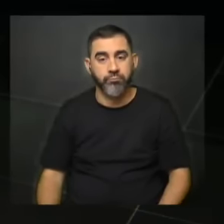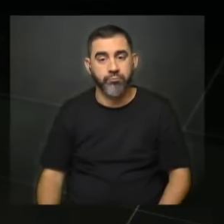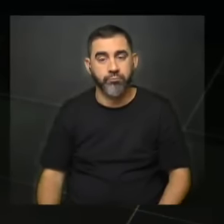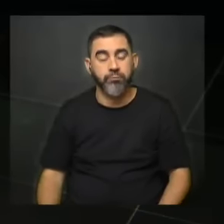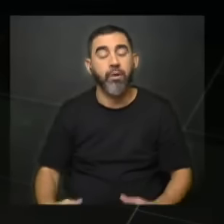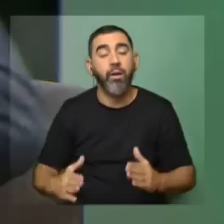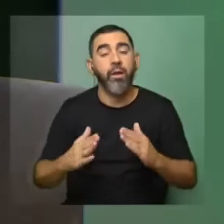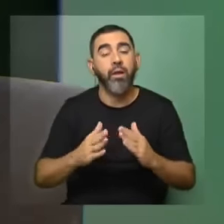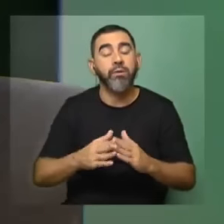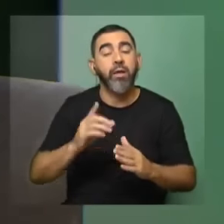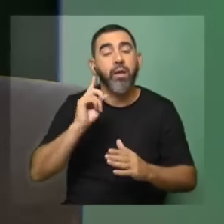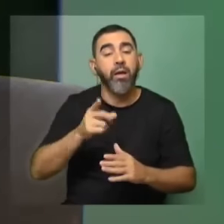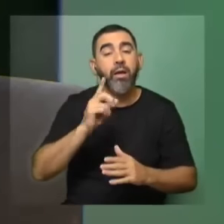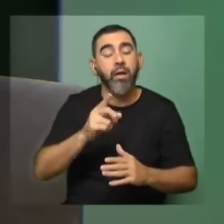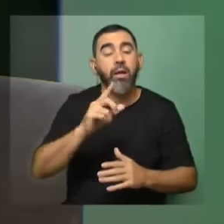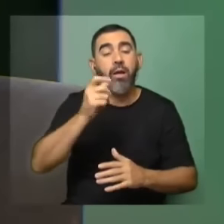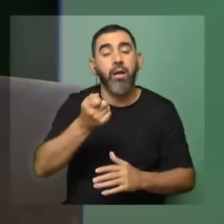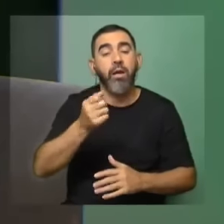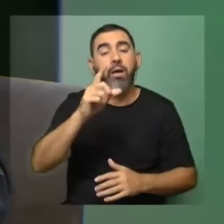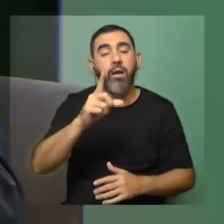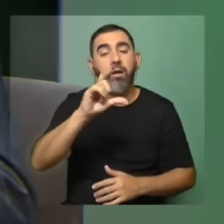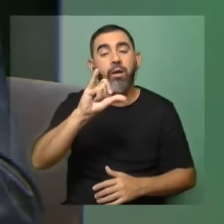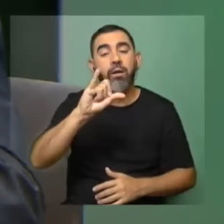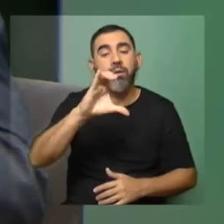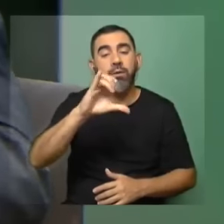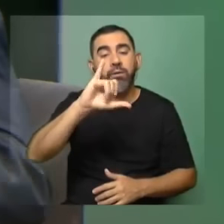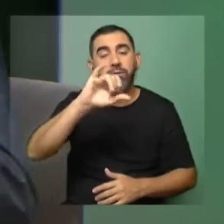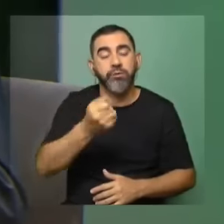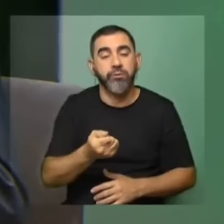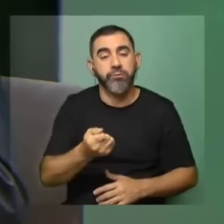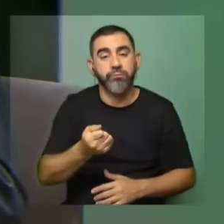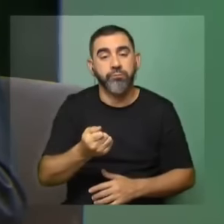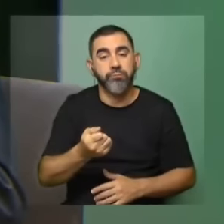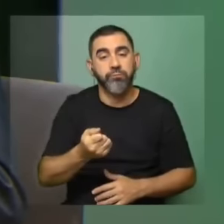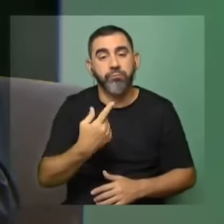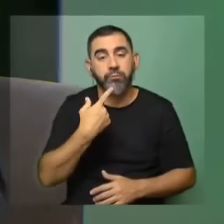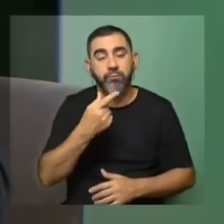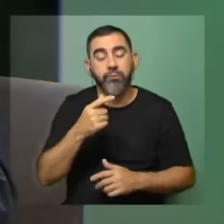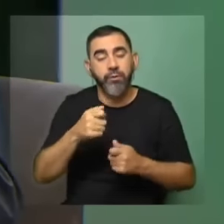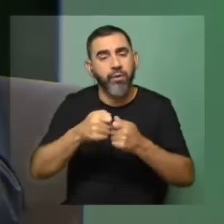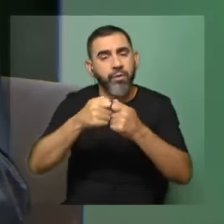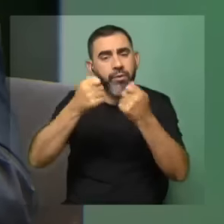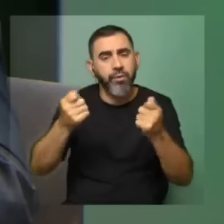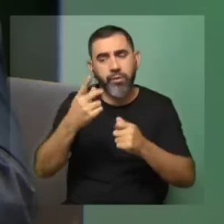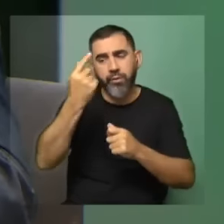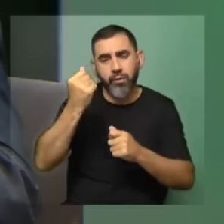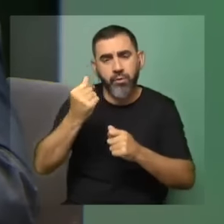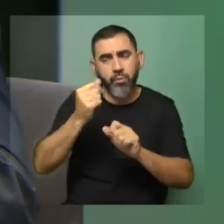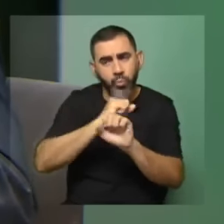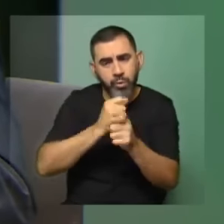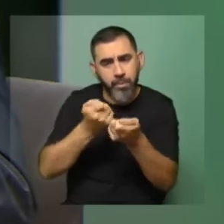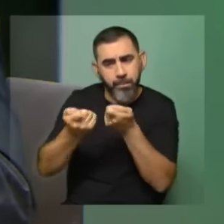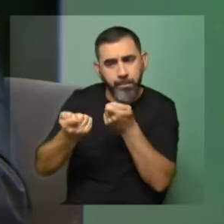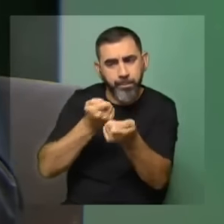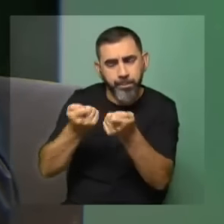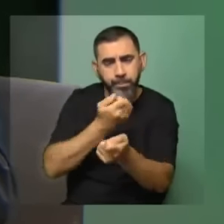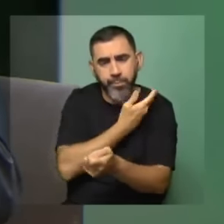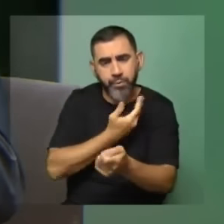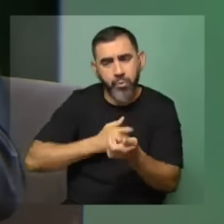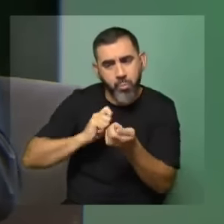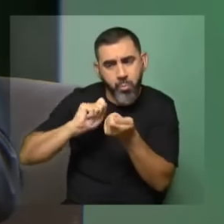casa de Galicia la tan polémica que haa Galicia en los últimos tiempos no según consignó el seminario de búsqueda en el día de ayer una presunta presión del gobierno para